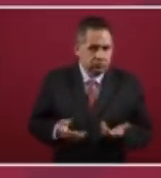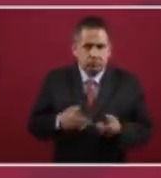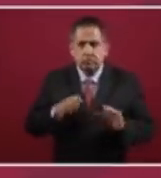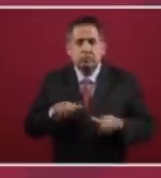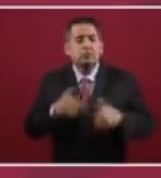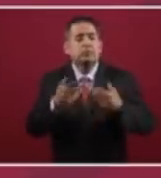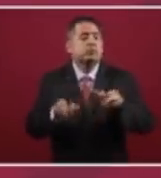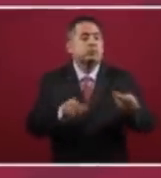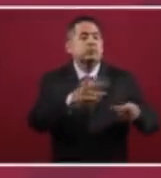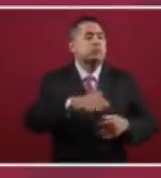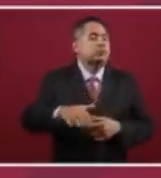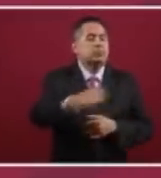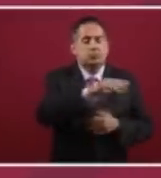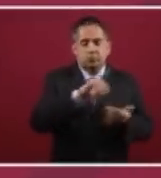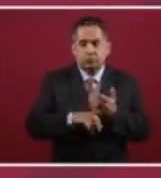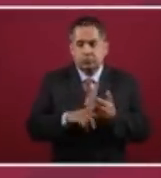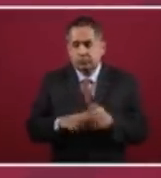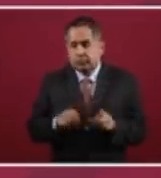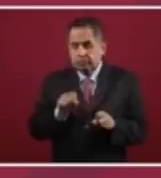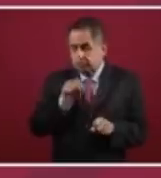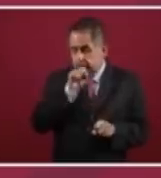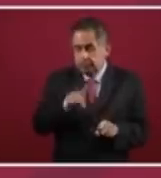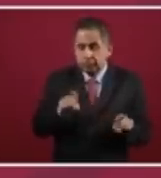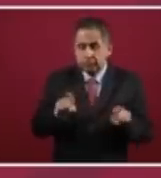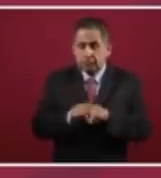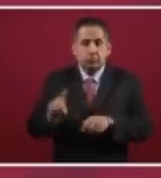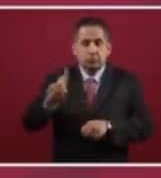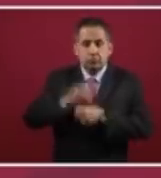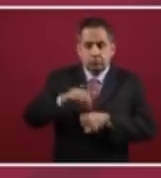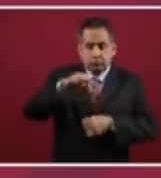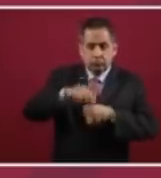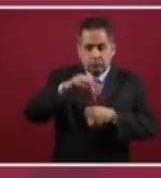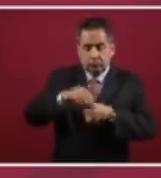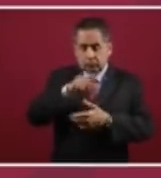se llevara a cabo el mismo día de la elección